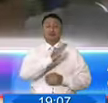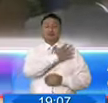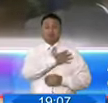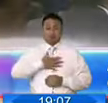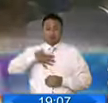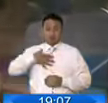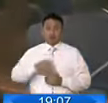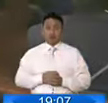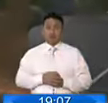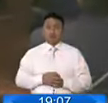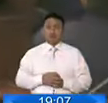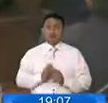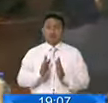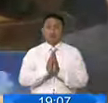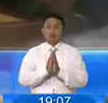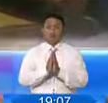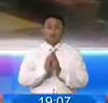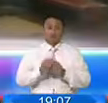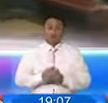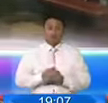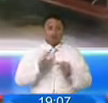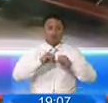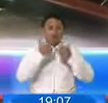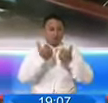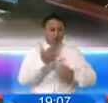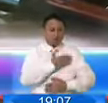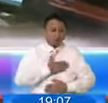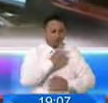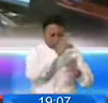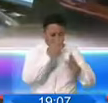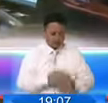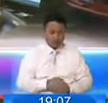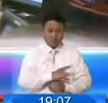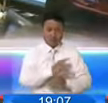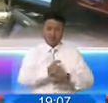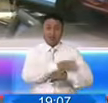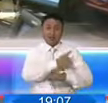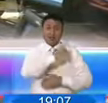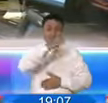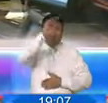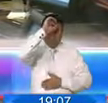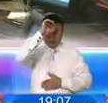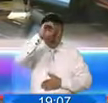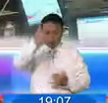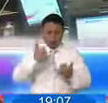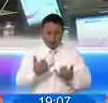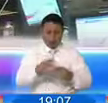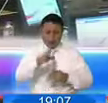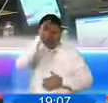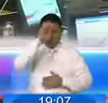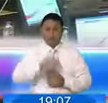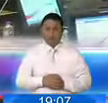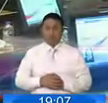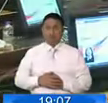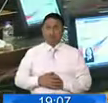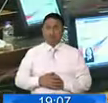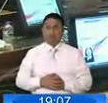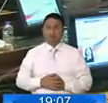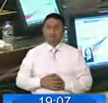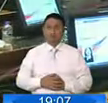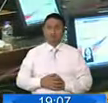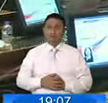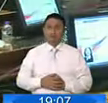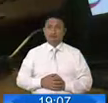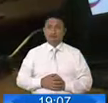por favor respete asambleísta pero si no lo aprendió como presidente aprendan a con más hambre hasta al final y tras un